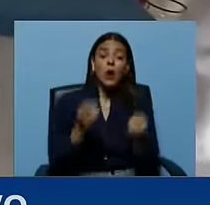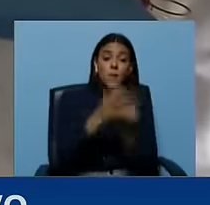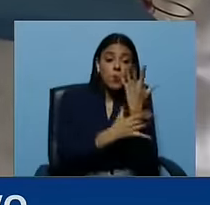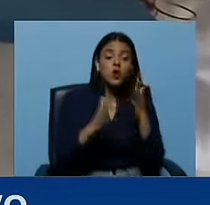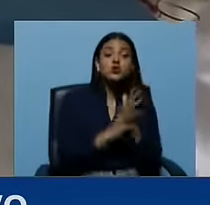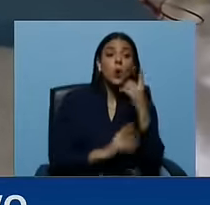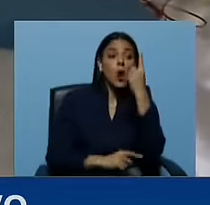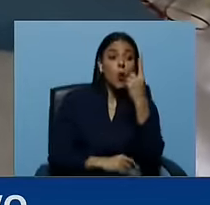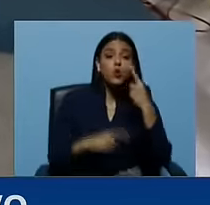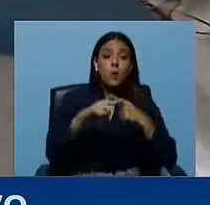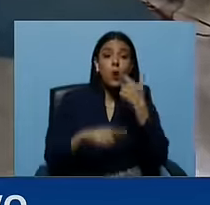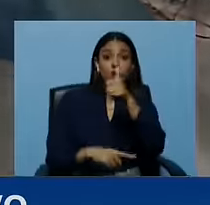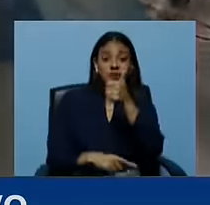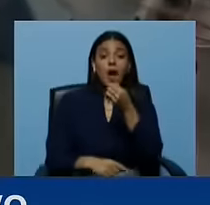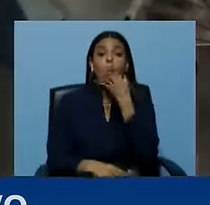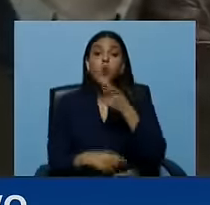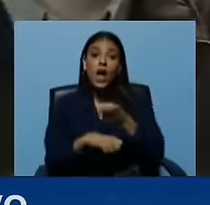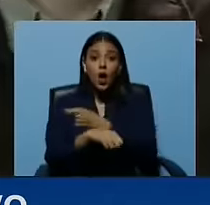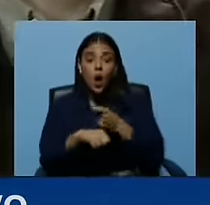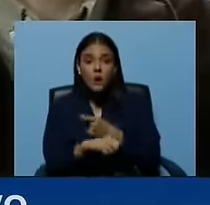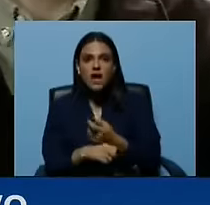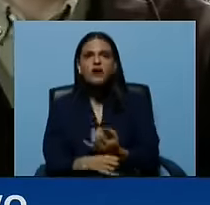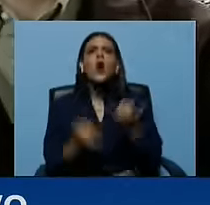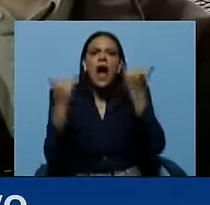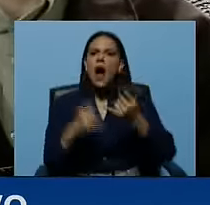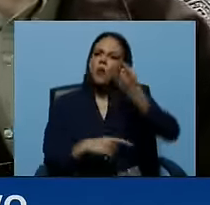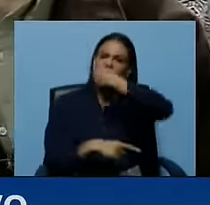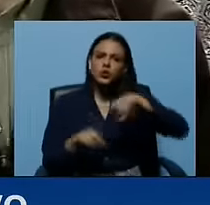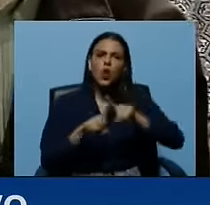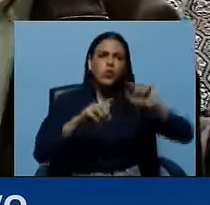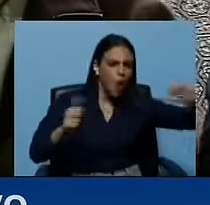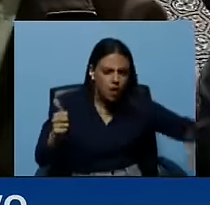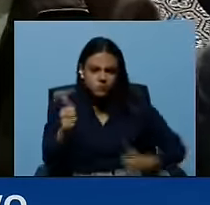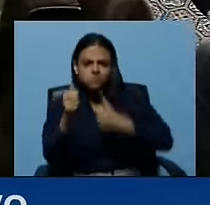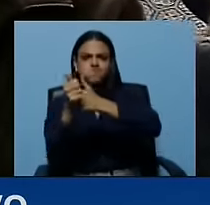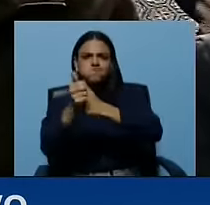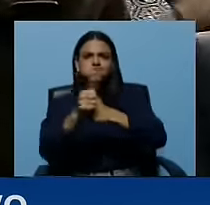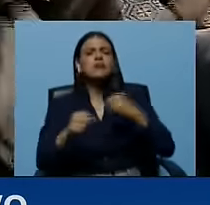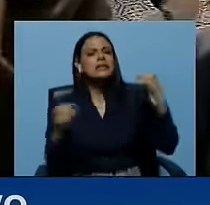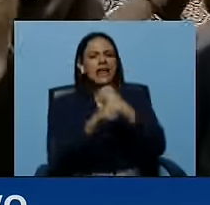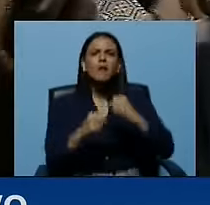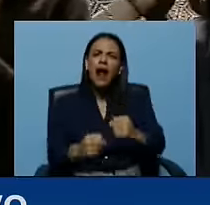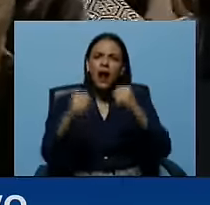gobierno. Entonces que todos se pongan a la altura del 1x10 del buen gobierno.